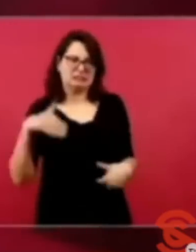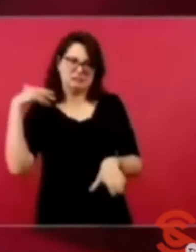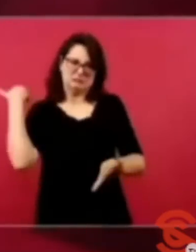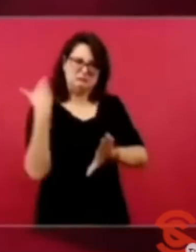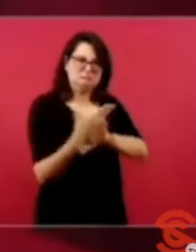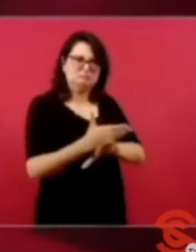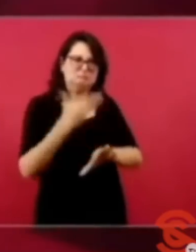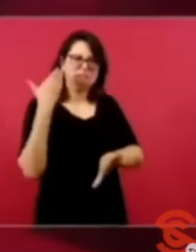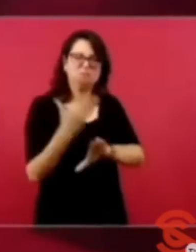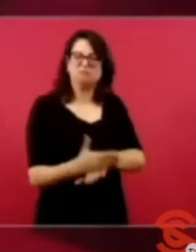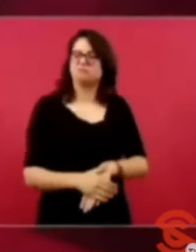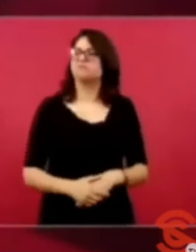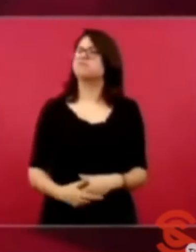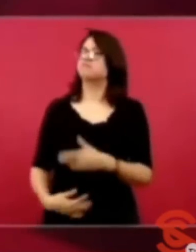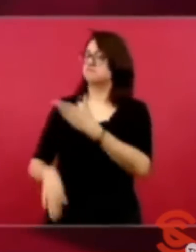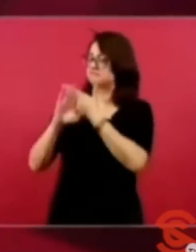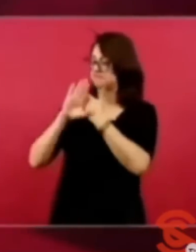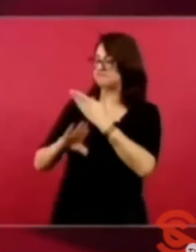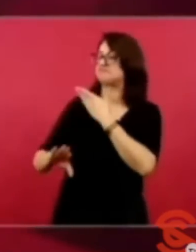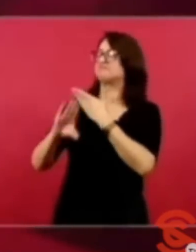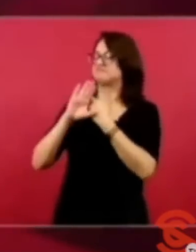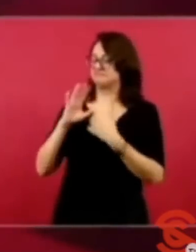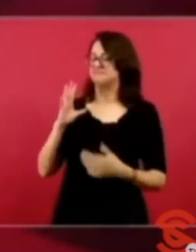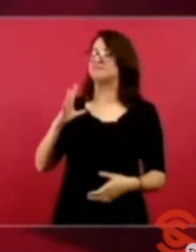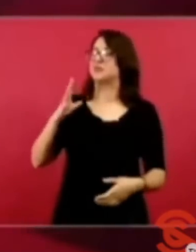más digno me siento.